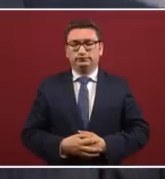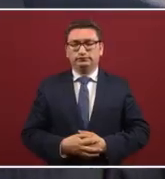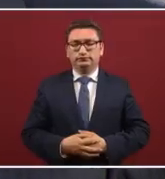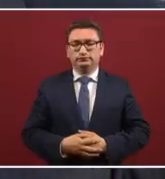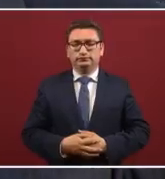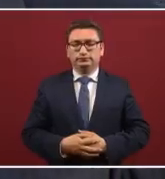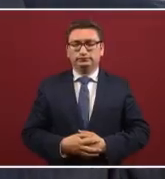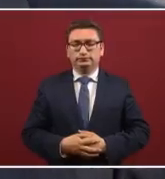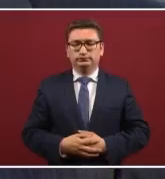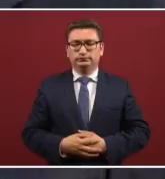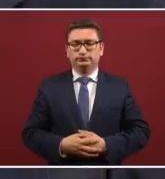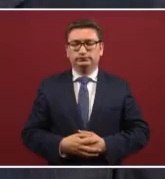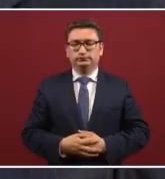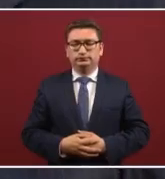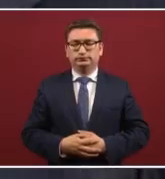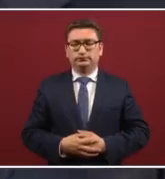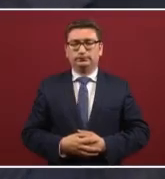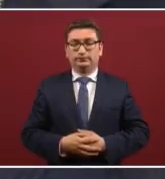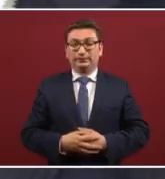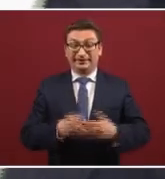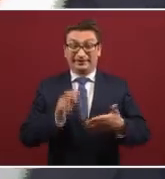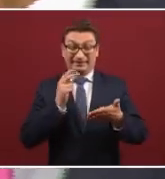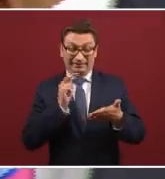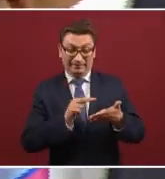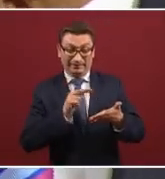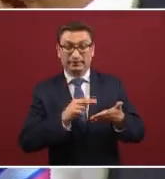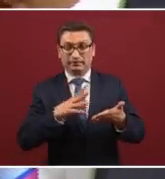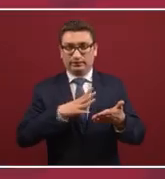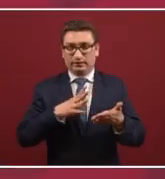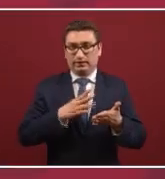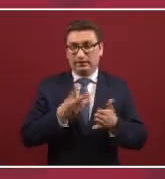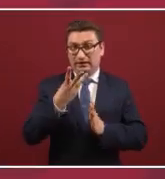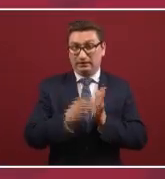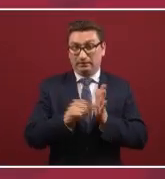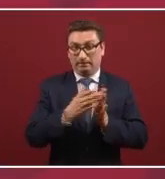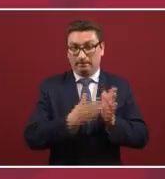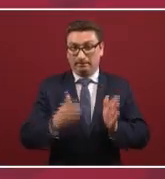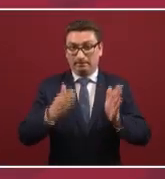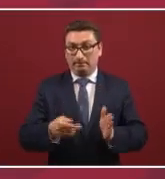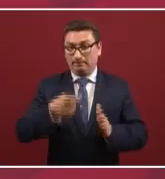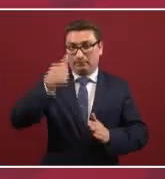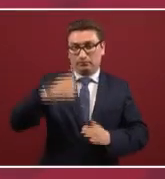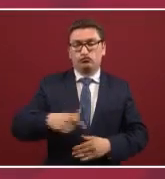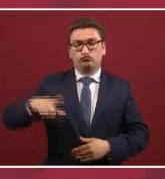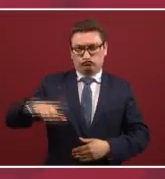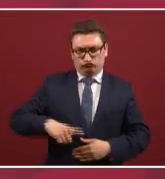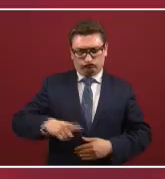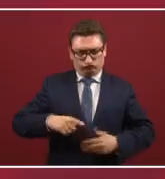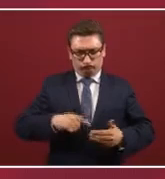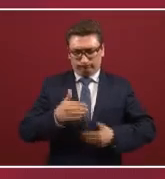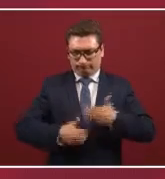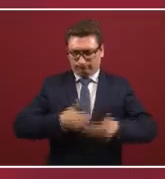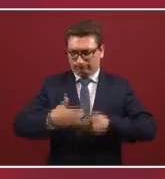que la cifra corresponde al primer trimestre y que